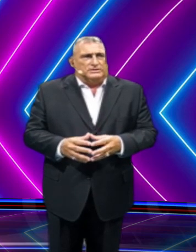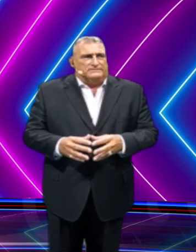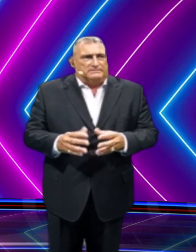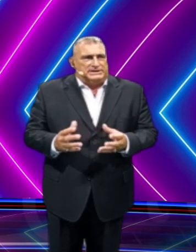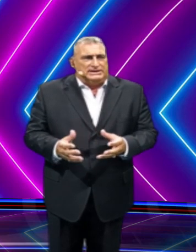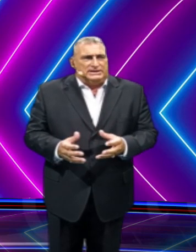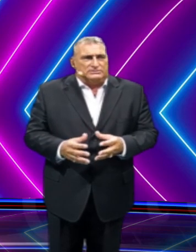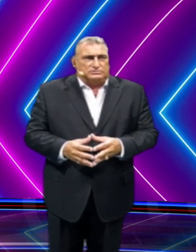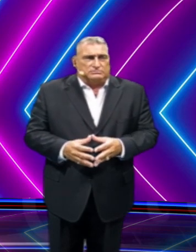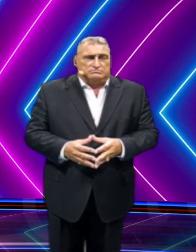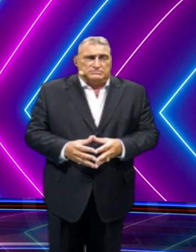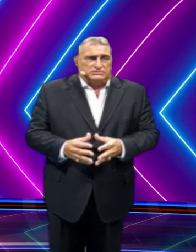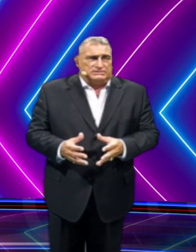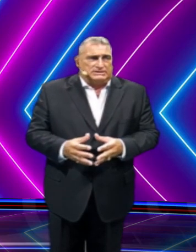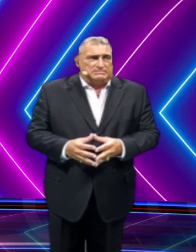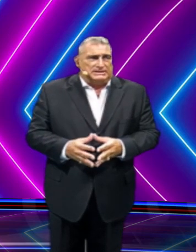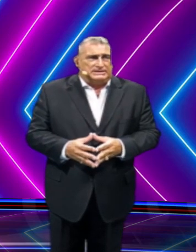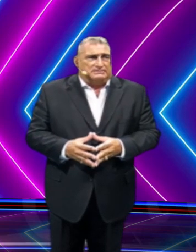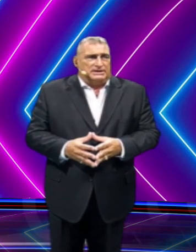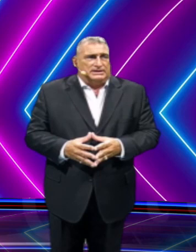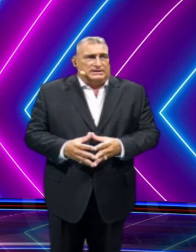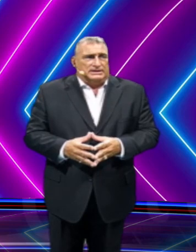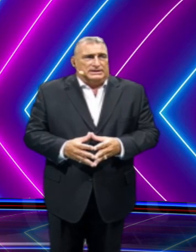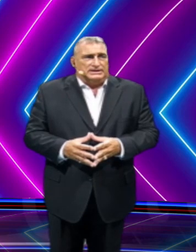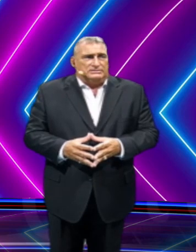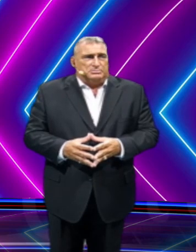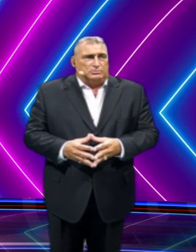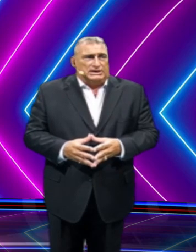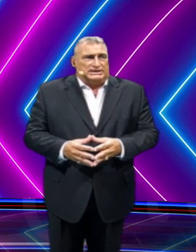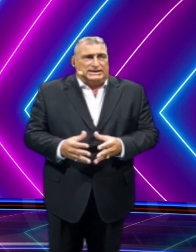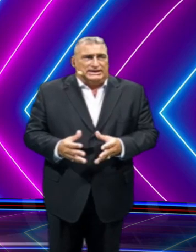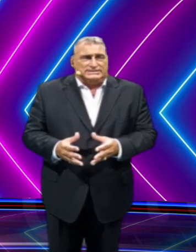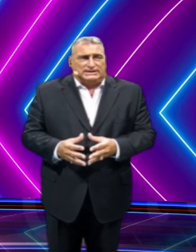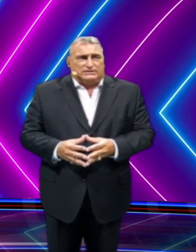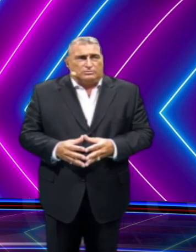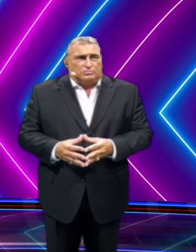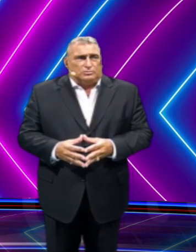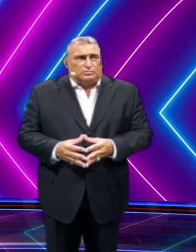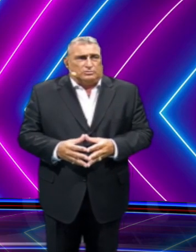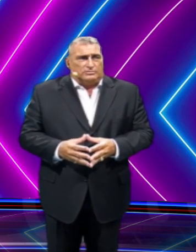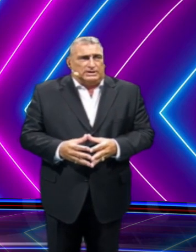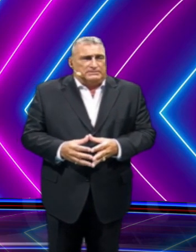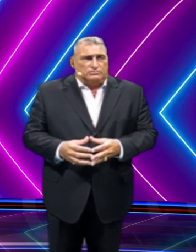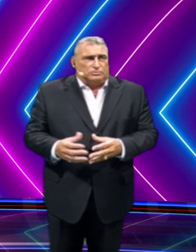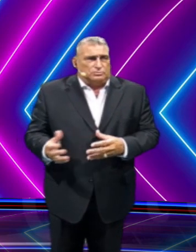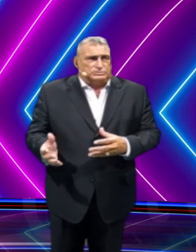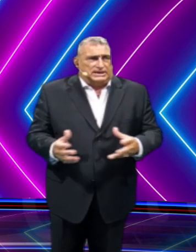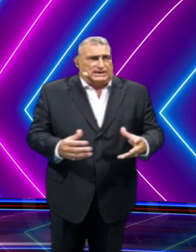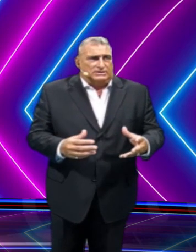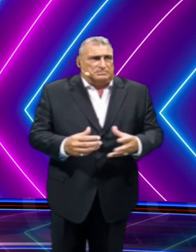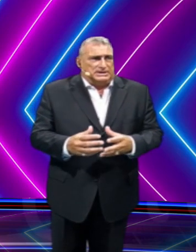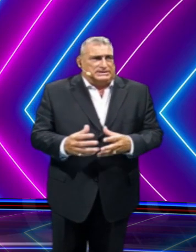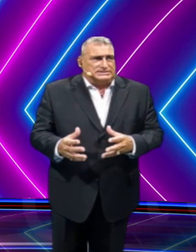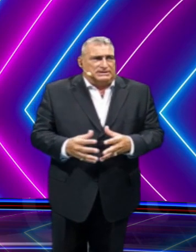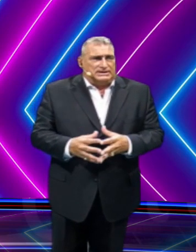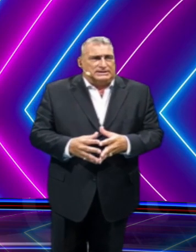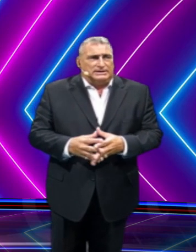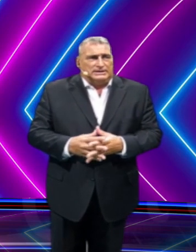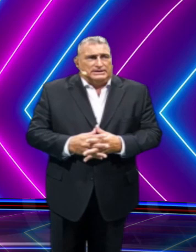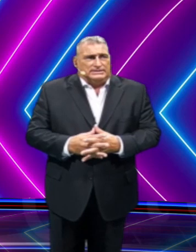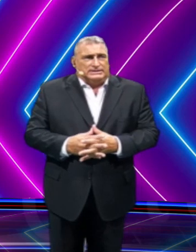de familia. Nosotros, bueno, Sebastián planteaba un poco la crianza, de cómo, a ver, uno escucha a los padres